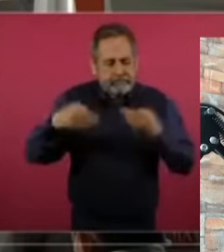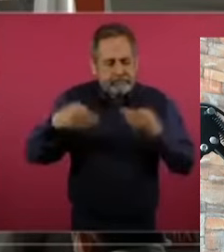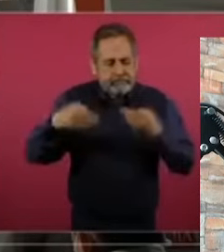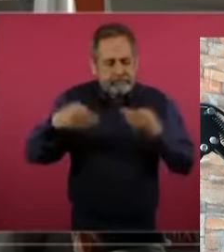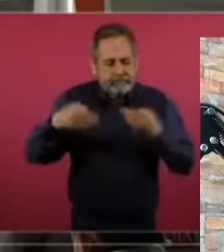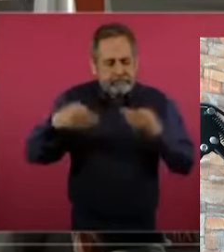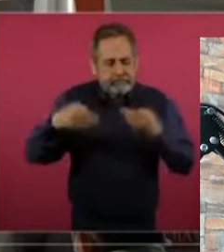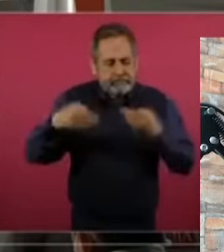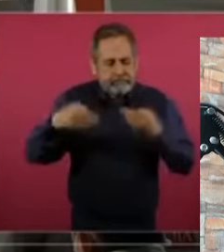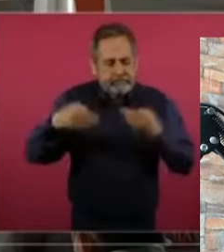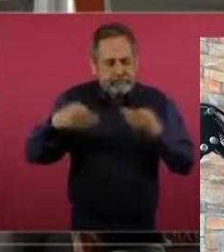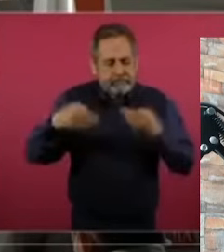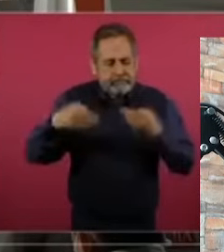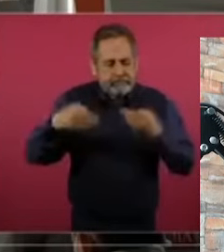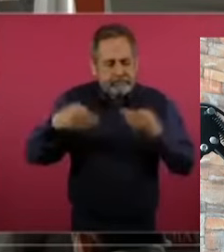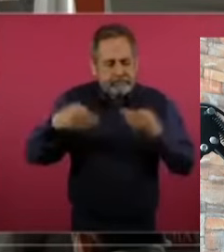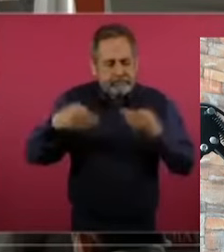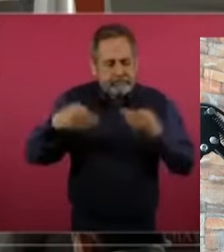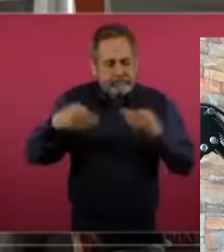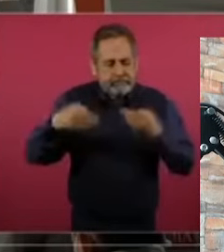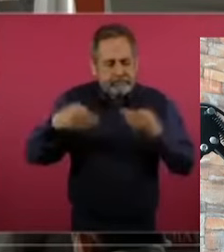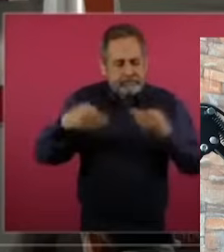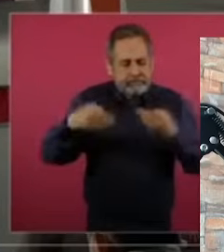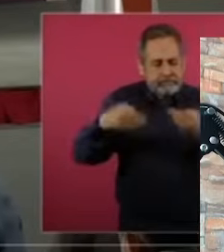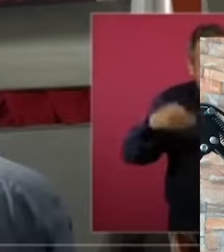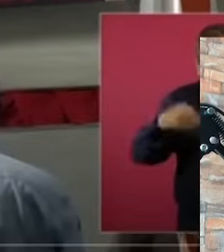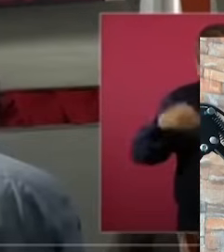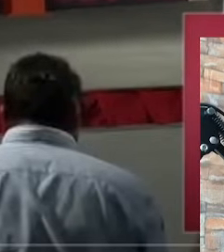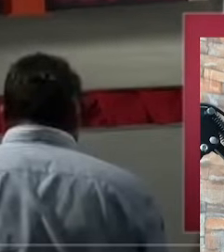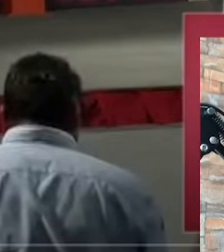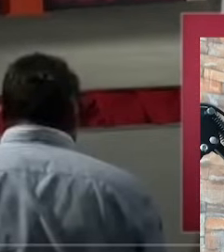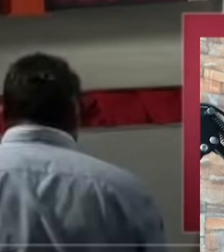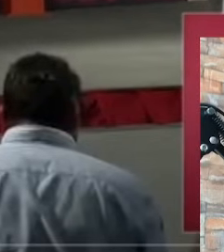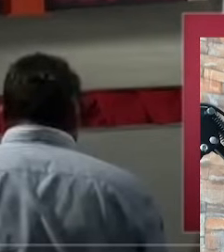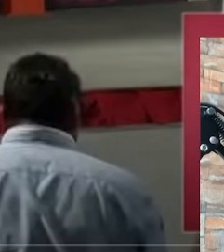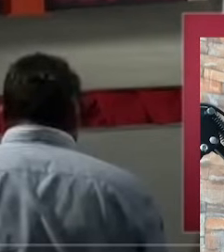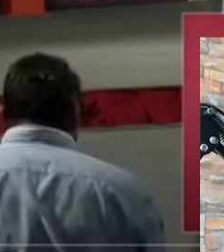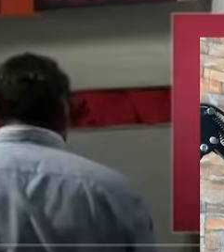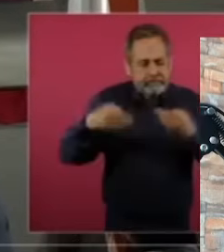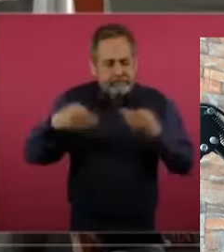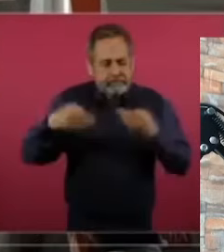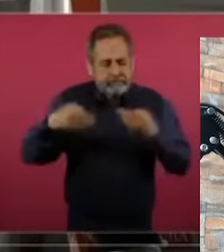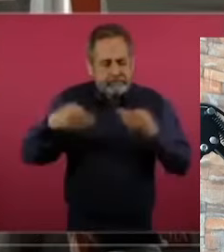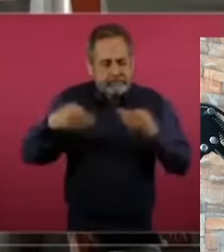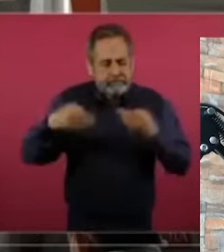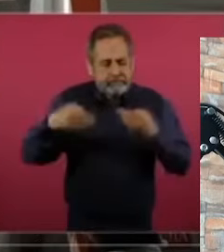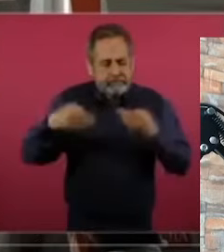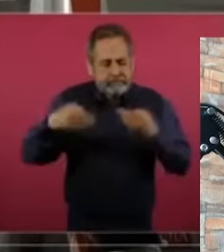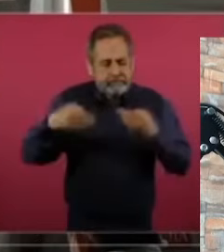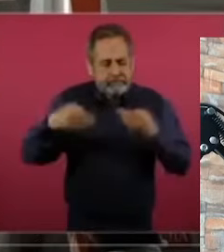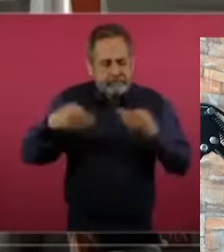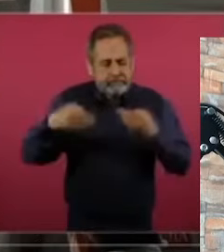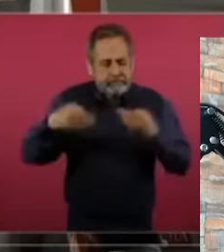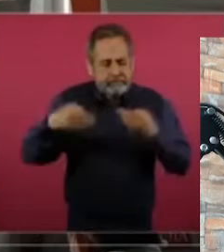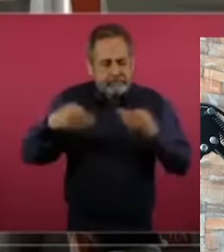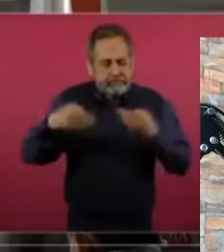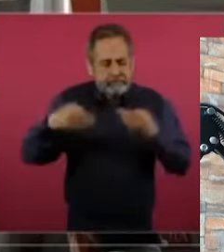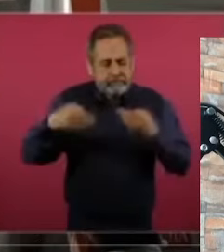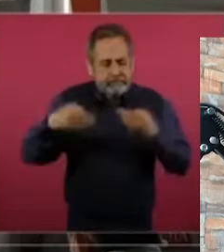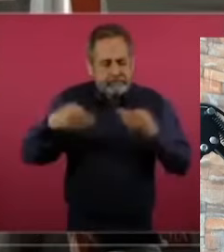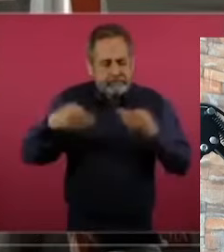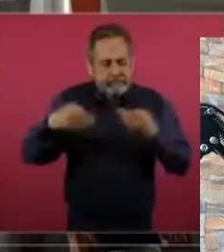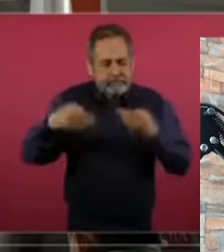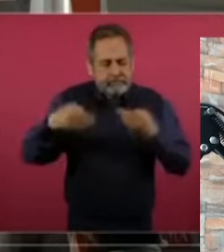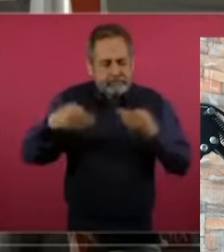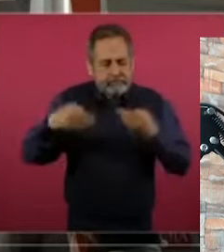tú no me conoces, pero aquí, gracias por lo que me dijiste. Bien apuntadote, como así como dicen por ahí, el